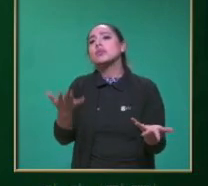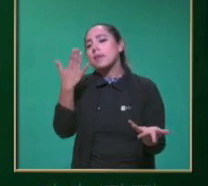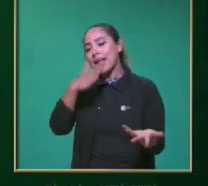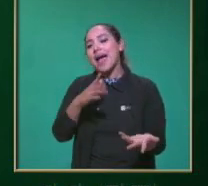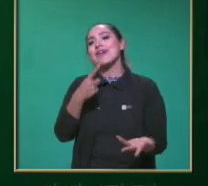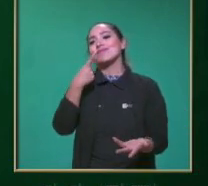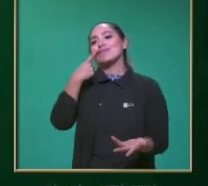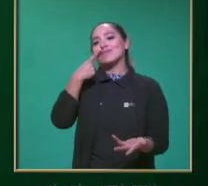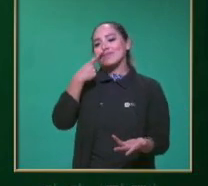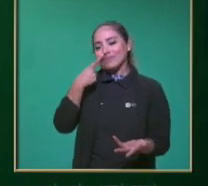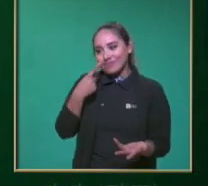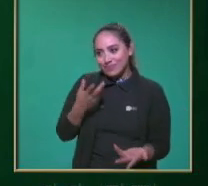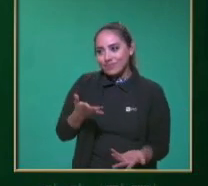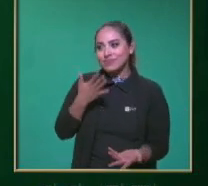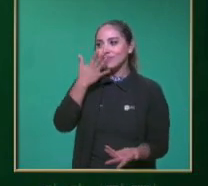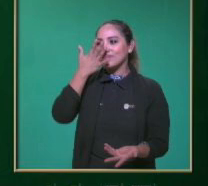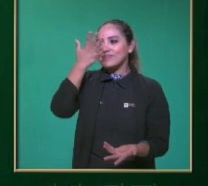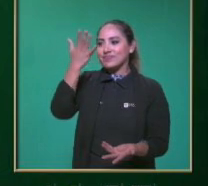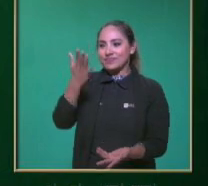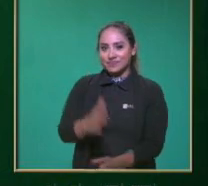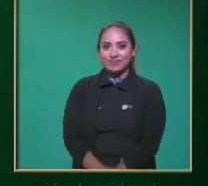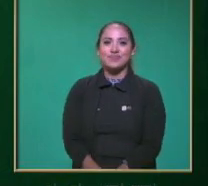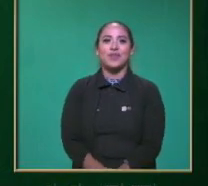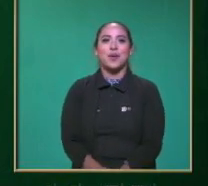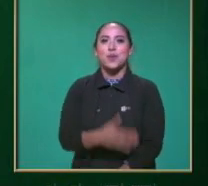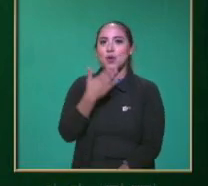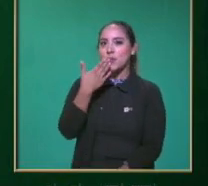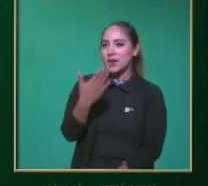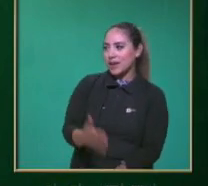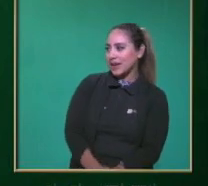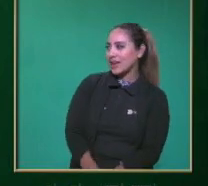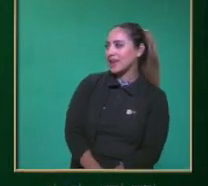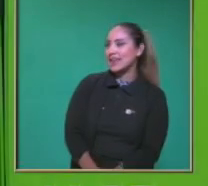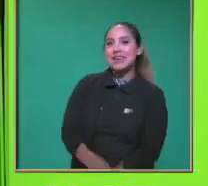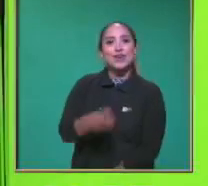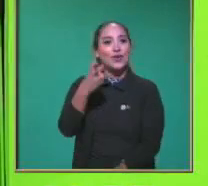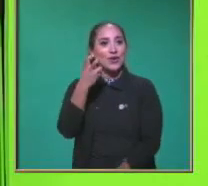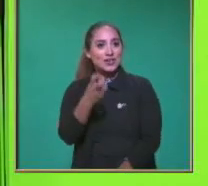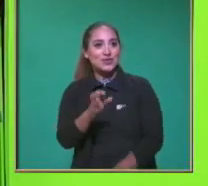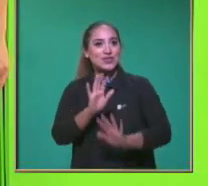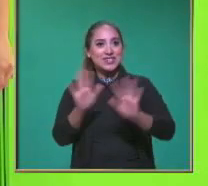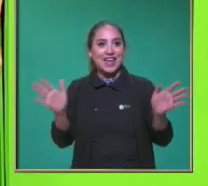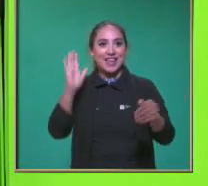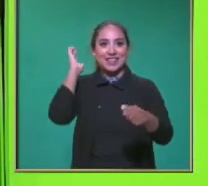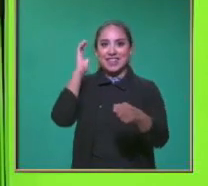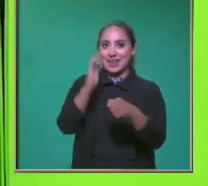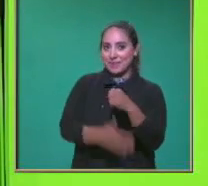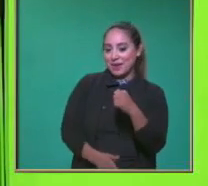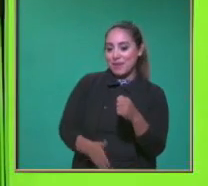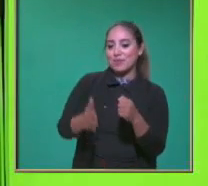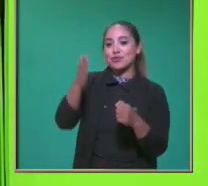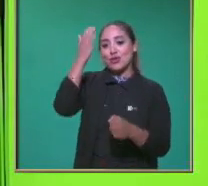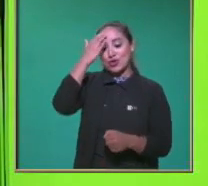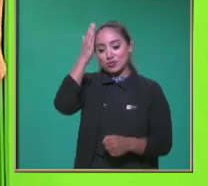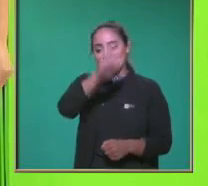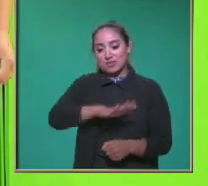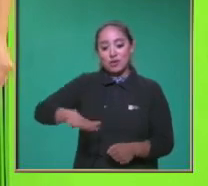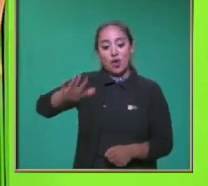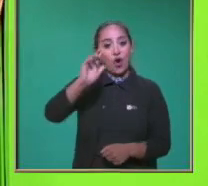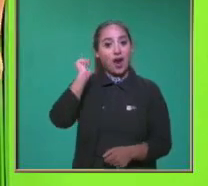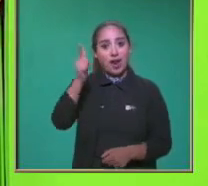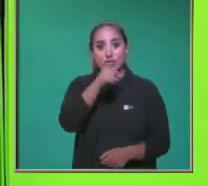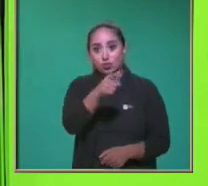del sentido del olfato. Muy bien, y con esto terminamos la clase de conocimiento del medio. Espero